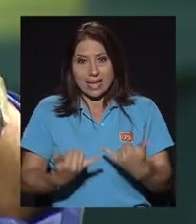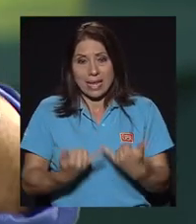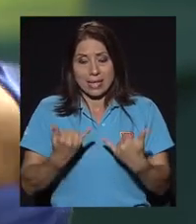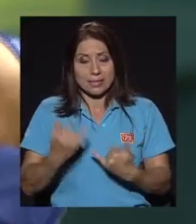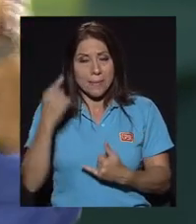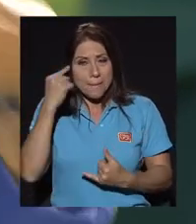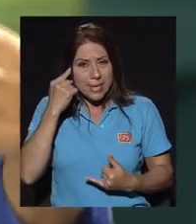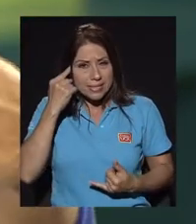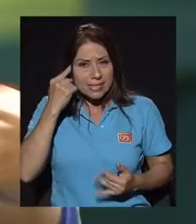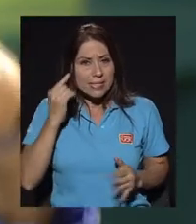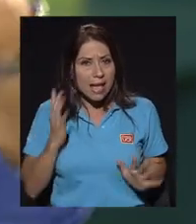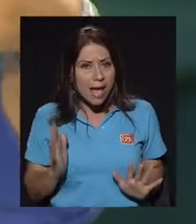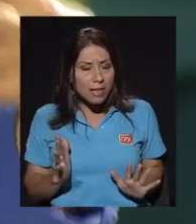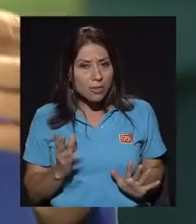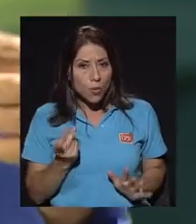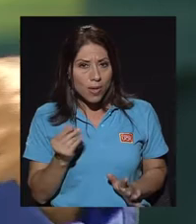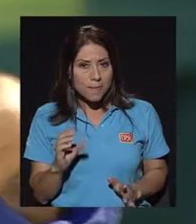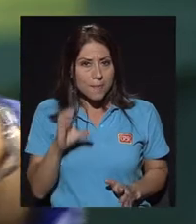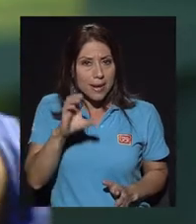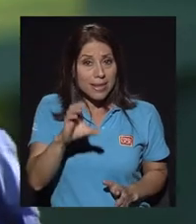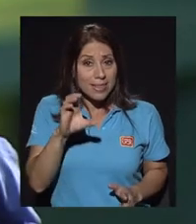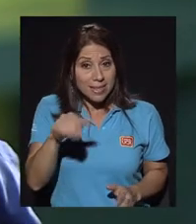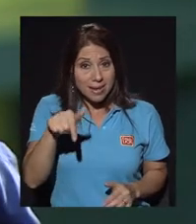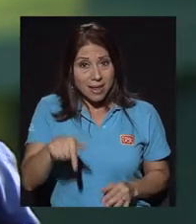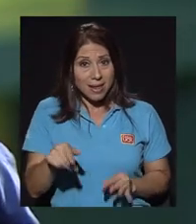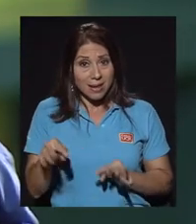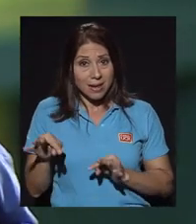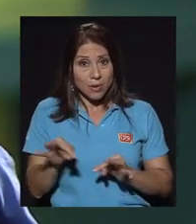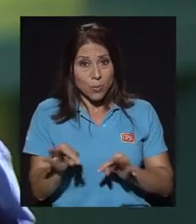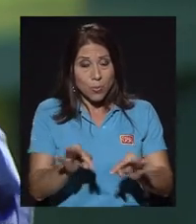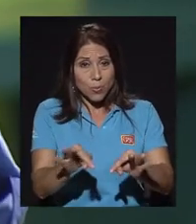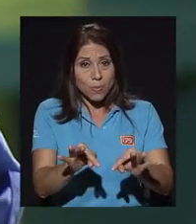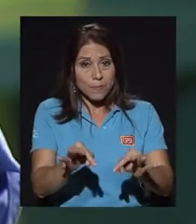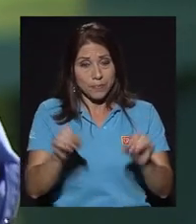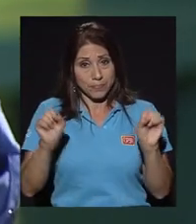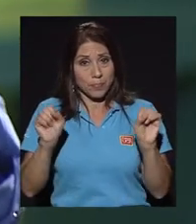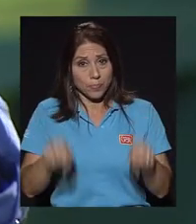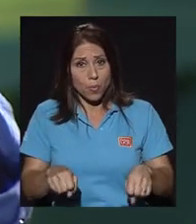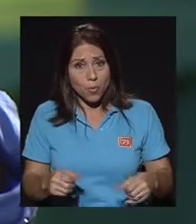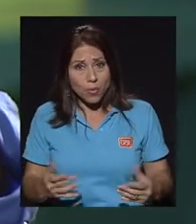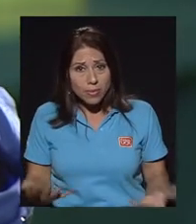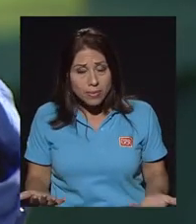pensando, considerando invertir en nuestro cantón? ¿Podemos